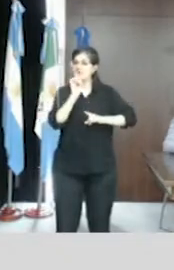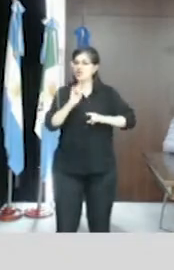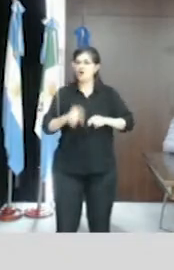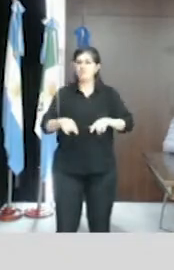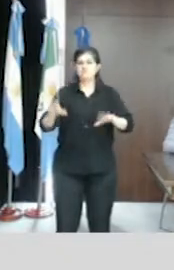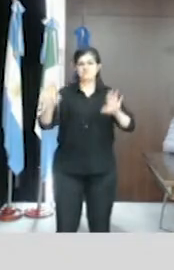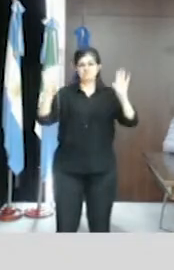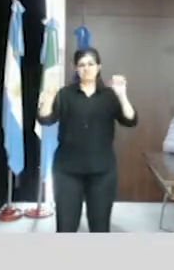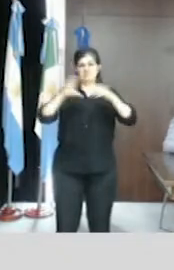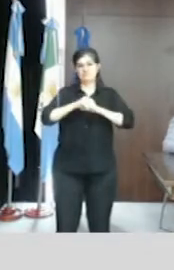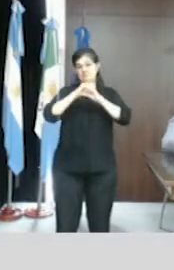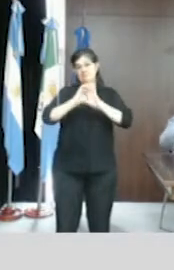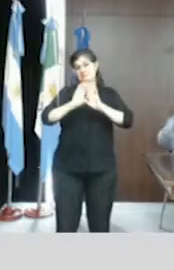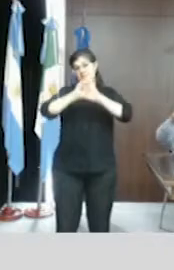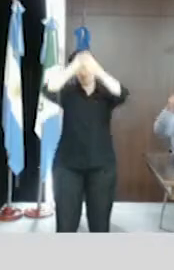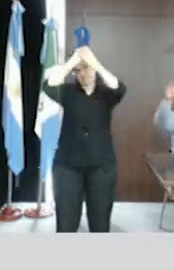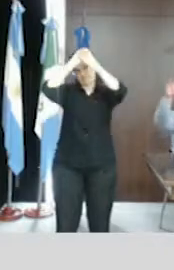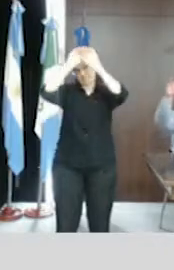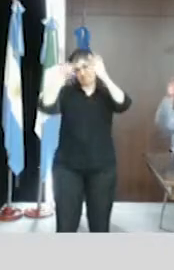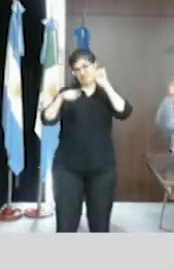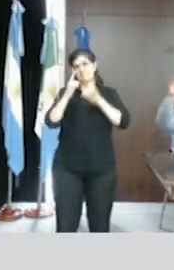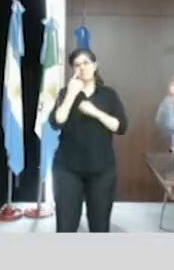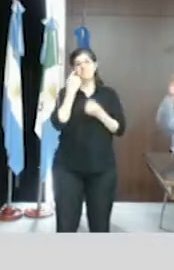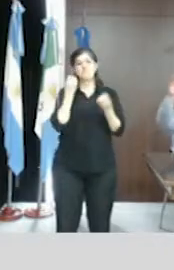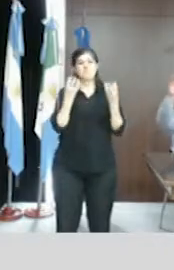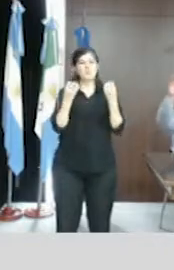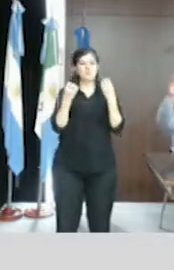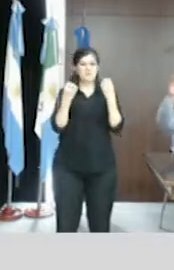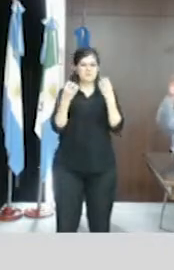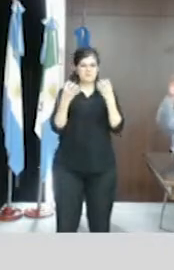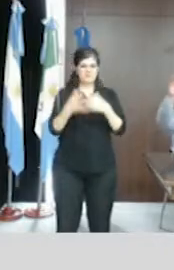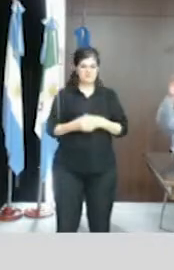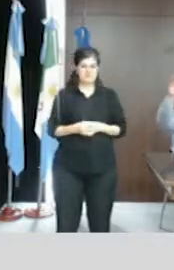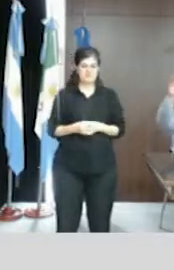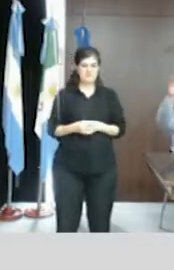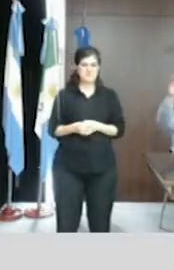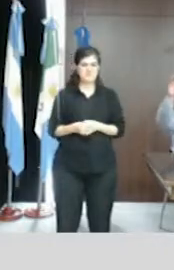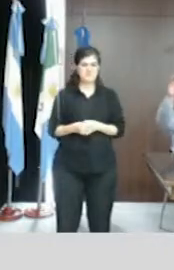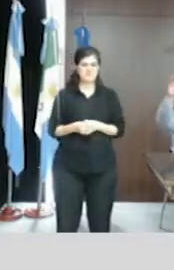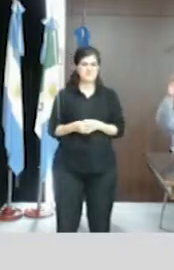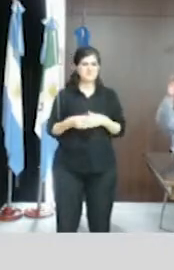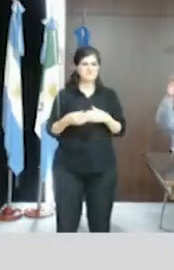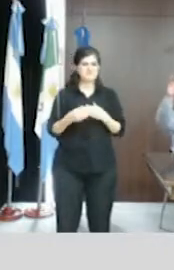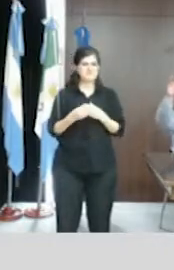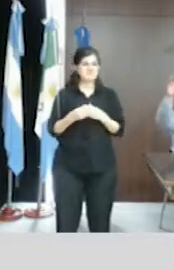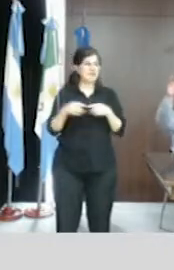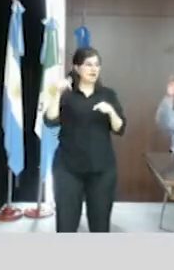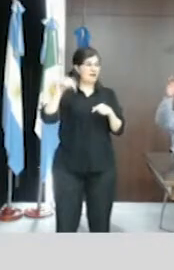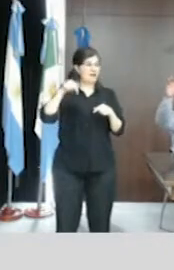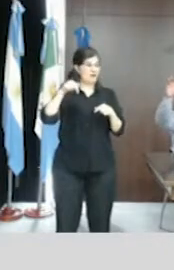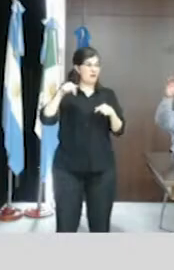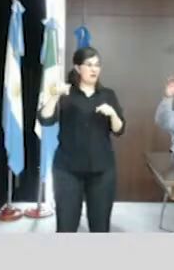las manos sin soltarse. Levanten. Ahí está. Bien, así. Perfecto. Ahora,